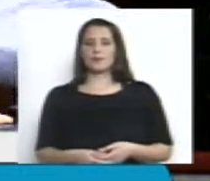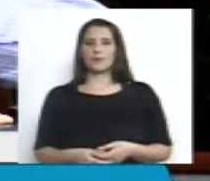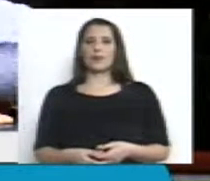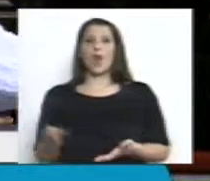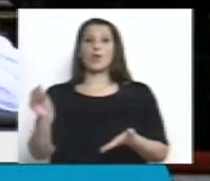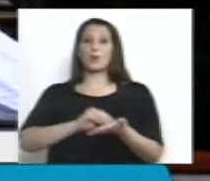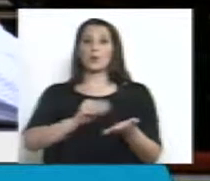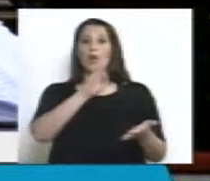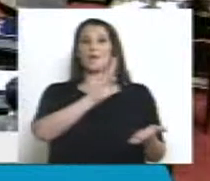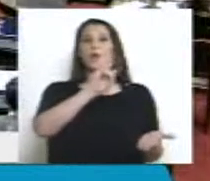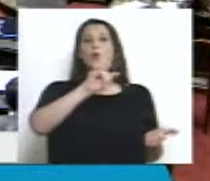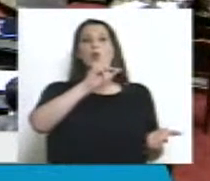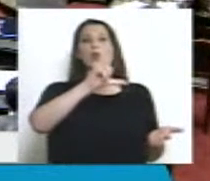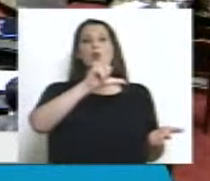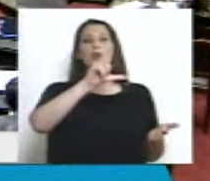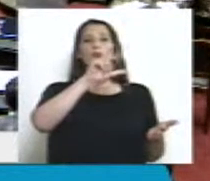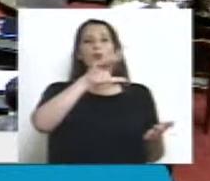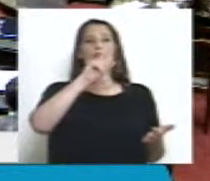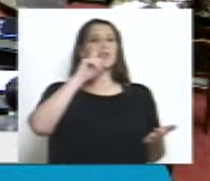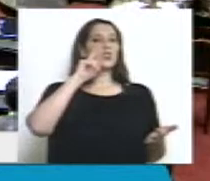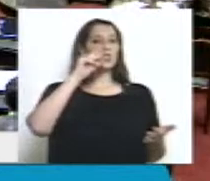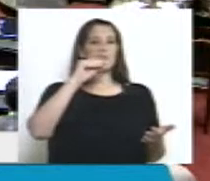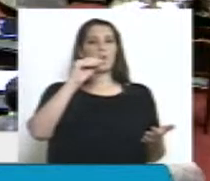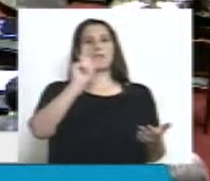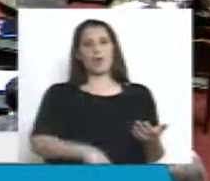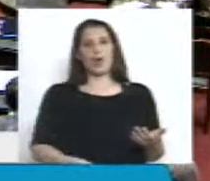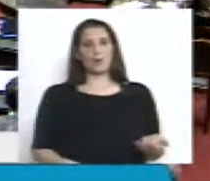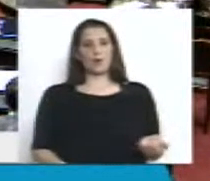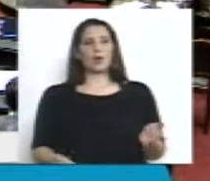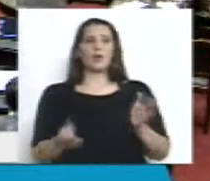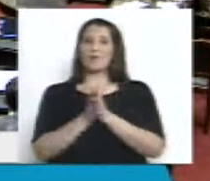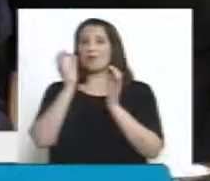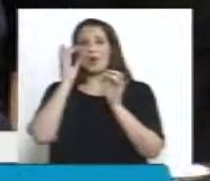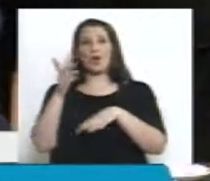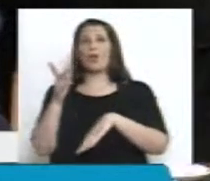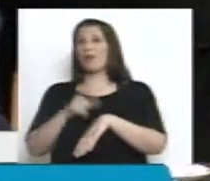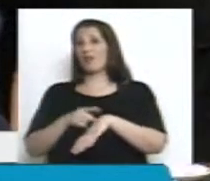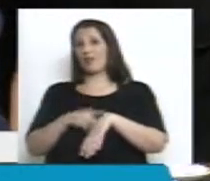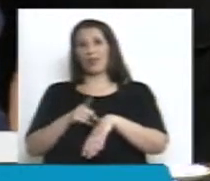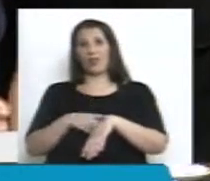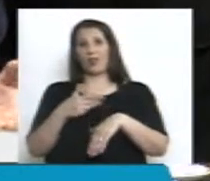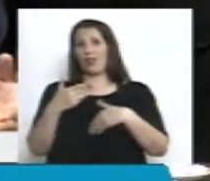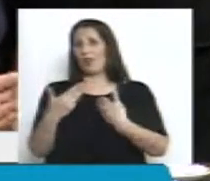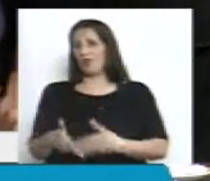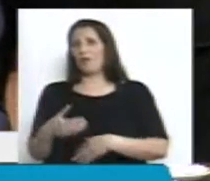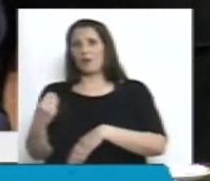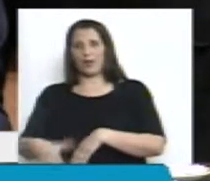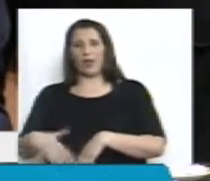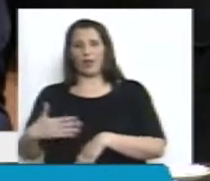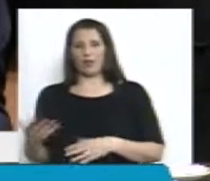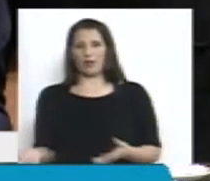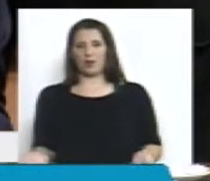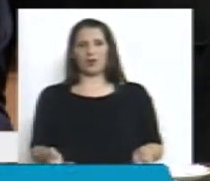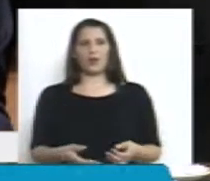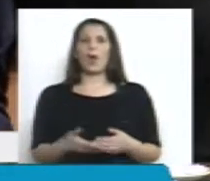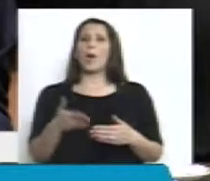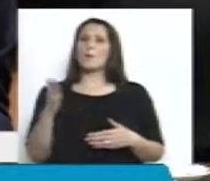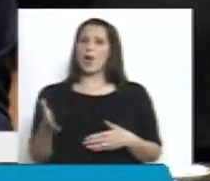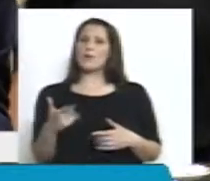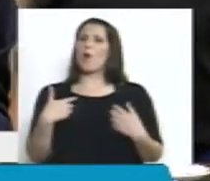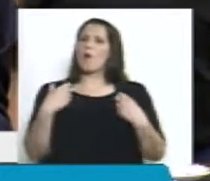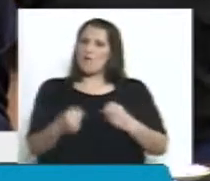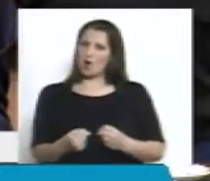diputada Bullrich, por favor. Disculpen, mientras más demoremos, son tiempos que se pierden. Le pedimos que hagamos el